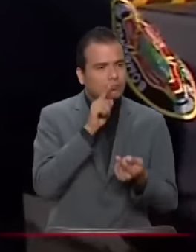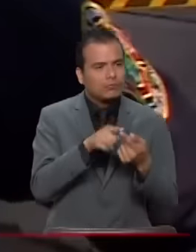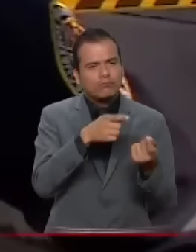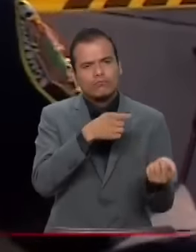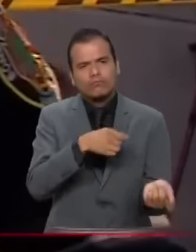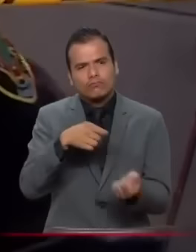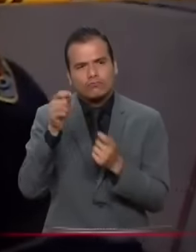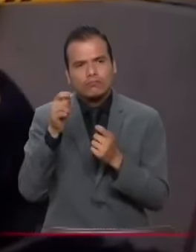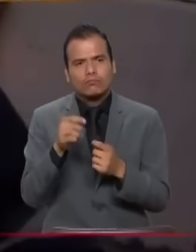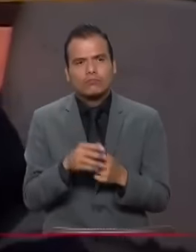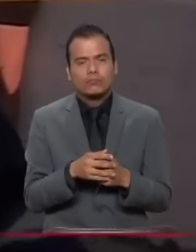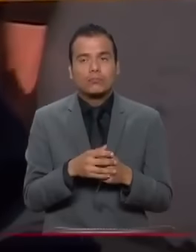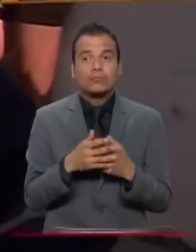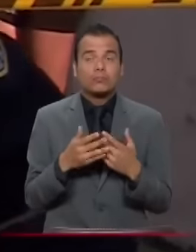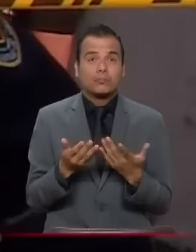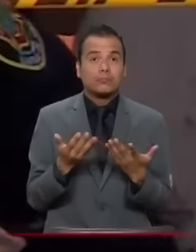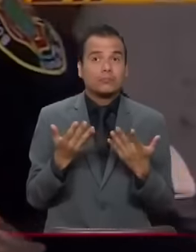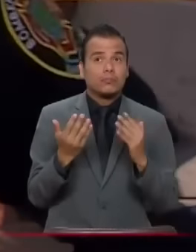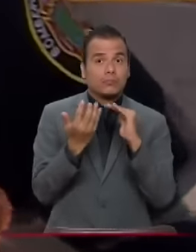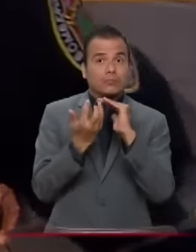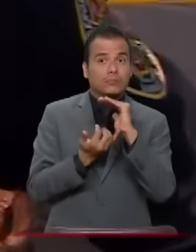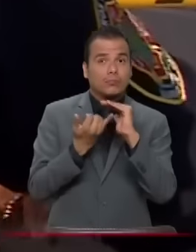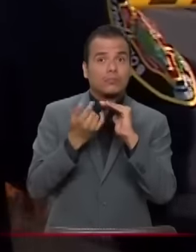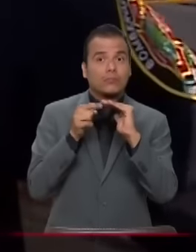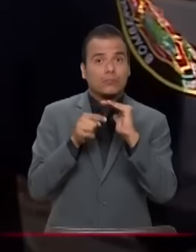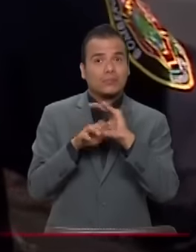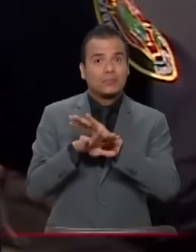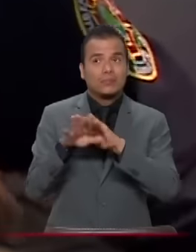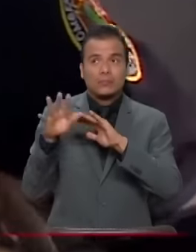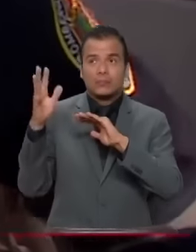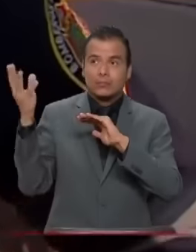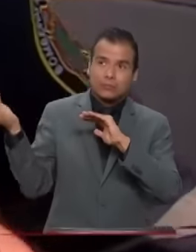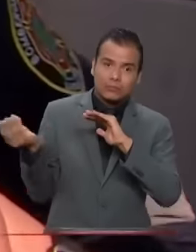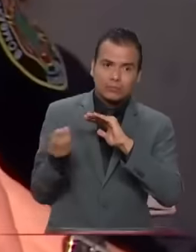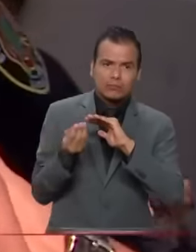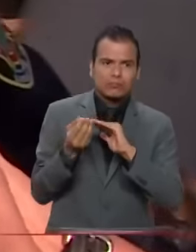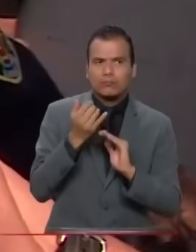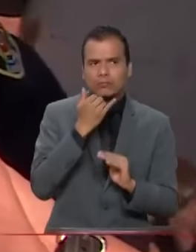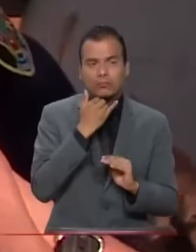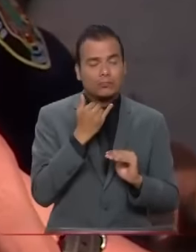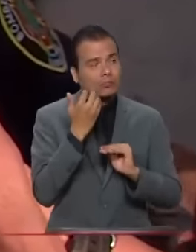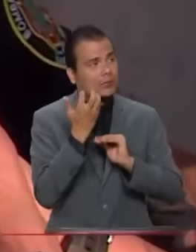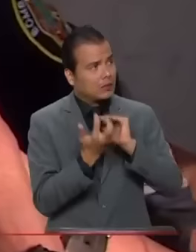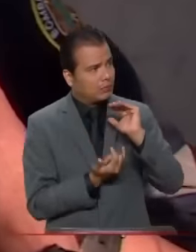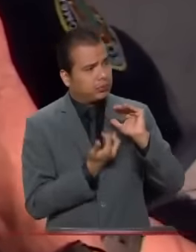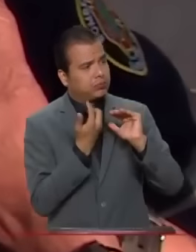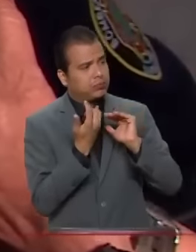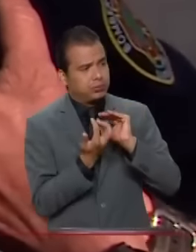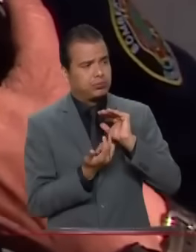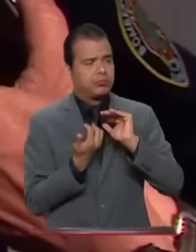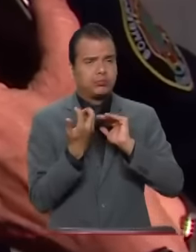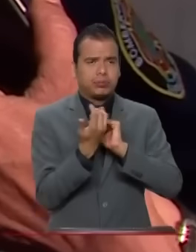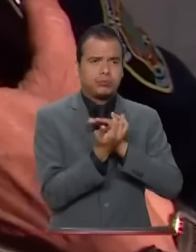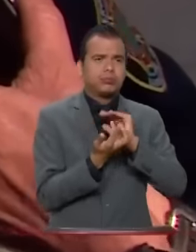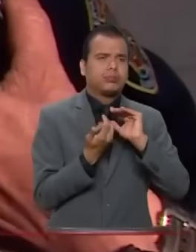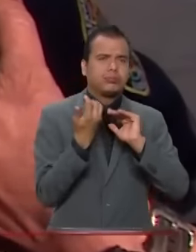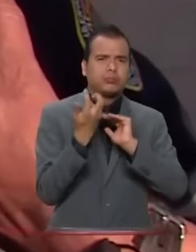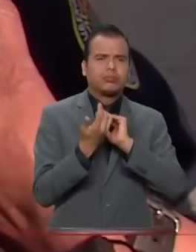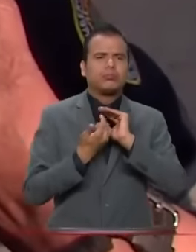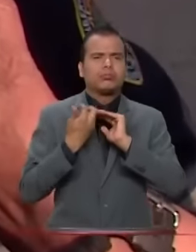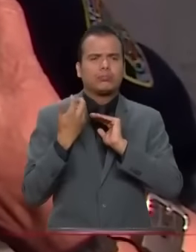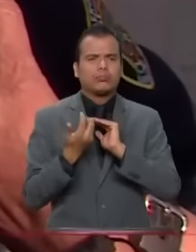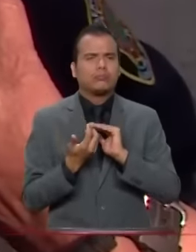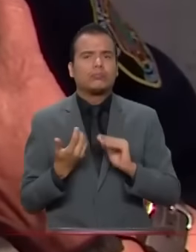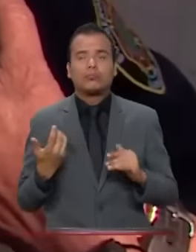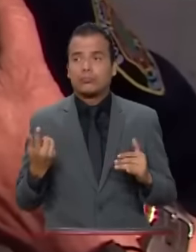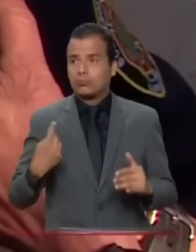ustedes llegan, ¿qué escena se encuentran? ¿Todavía había llamas o ya era el humo? No habían llamas. Cuando llega nuestro personal, la respuesta fue muy